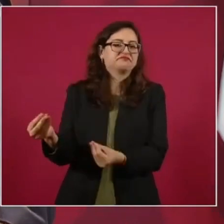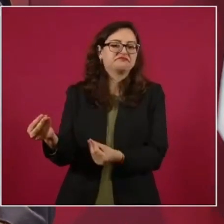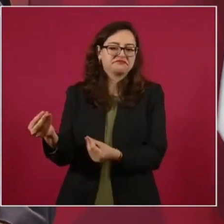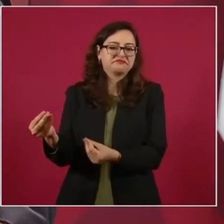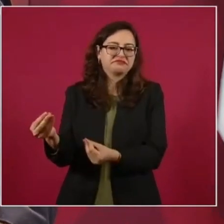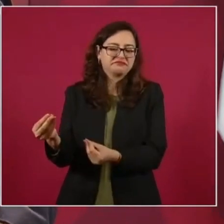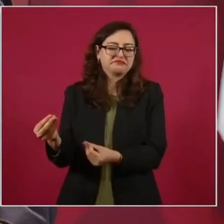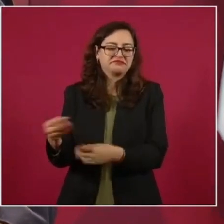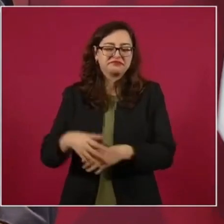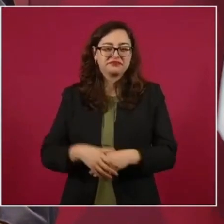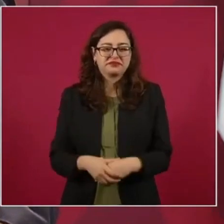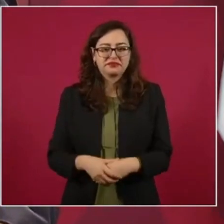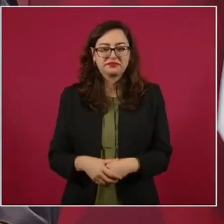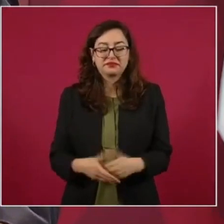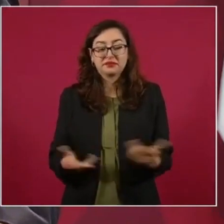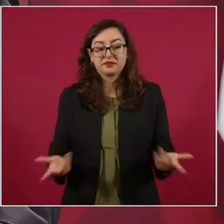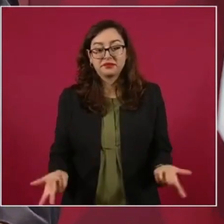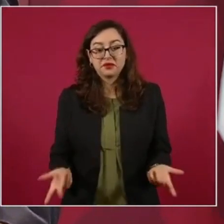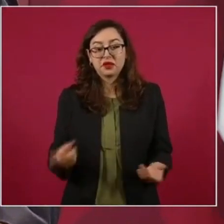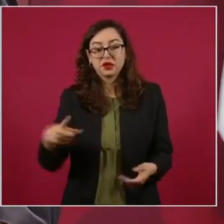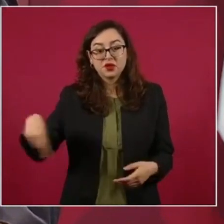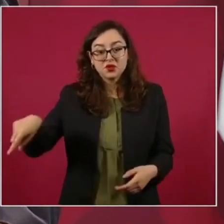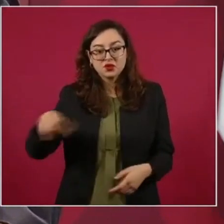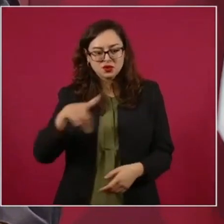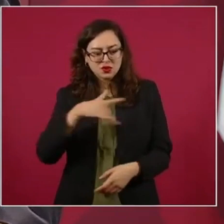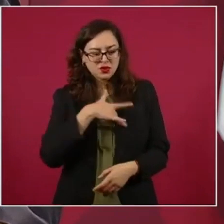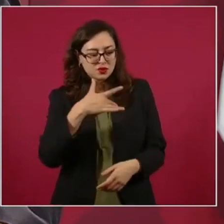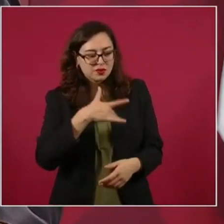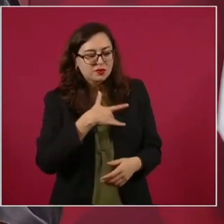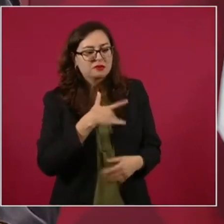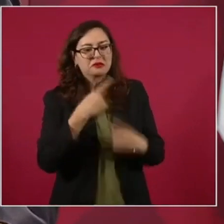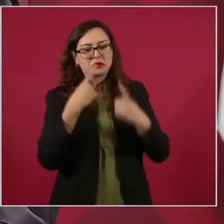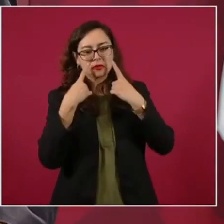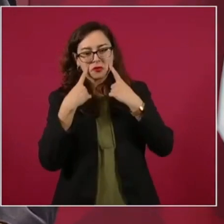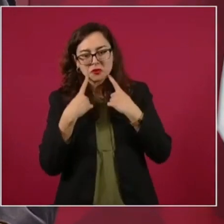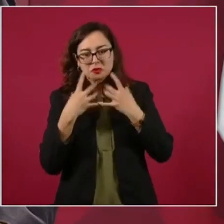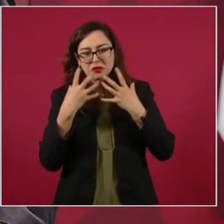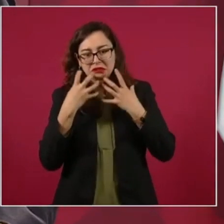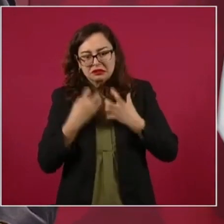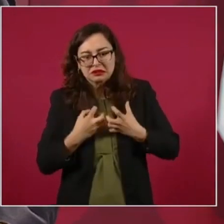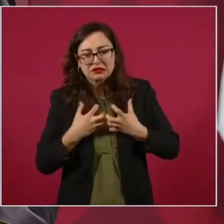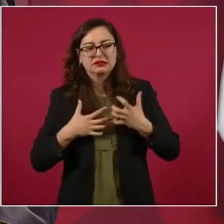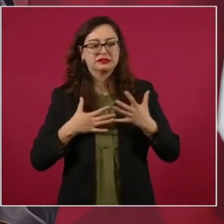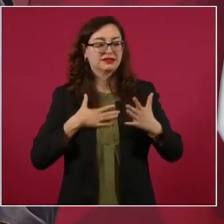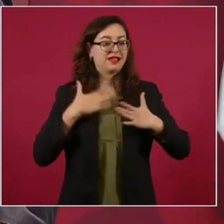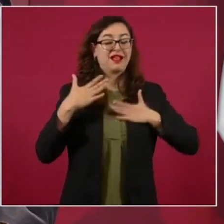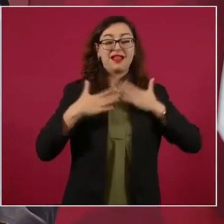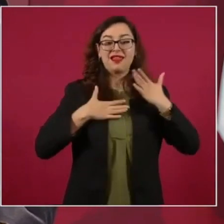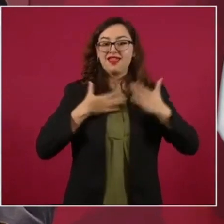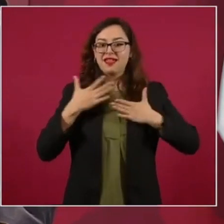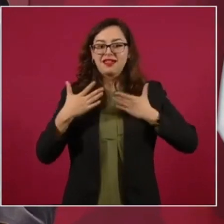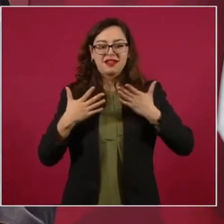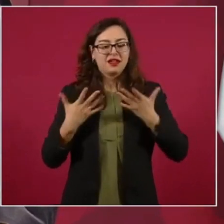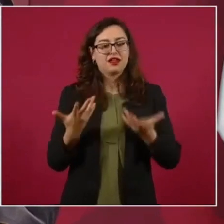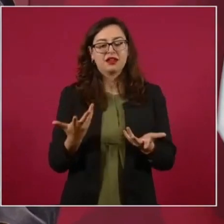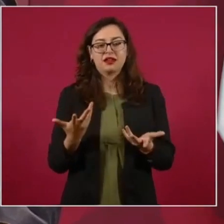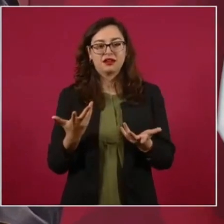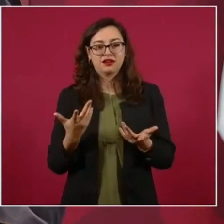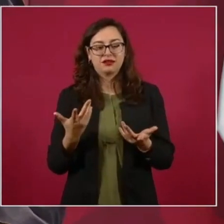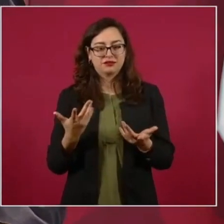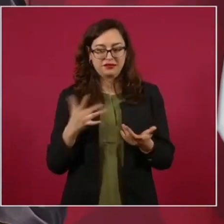se entristece, se alegran, lloran, que están llenas de sentimiento.